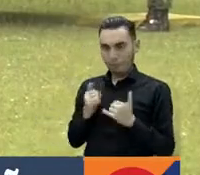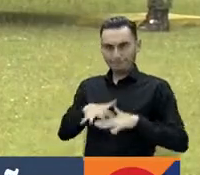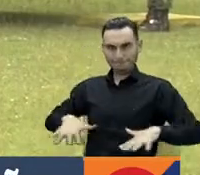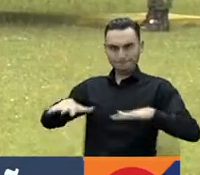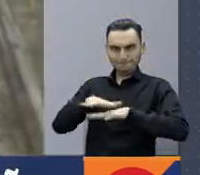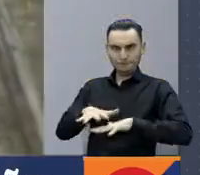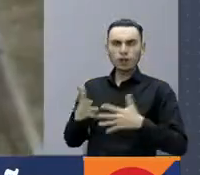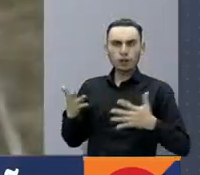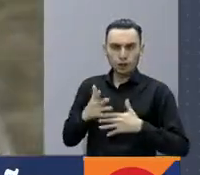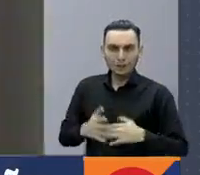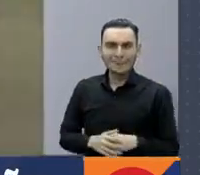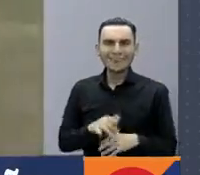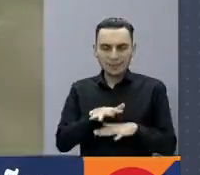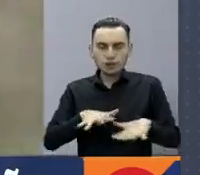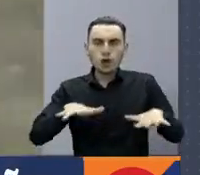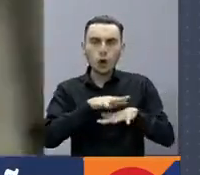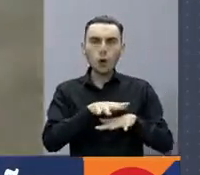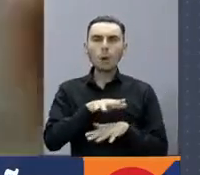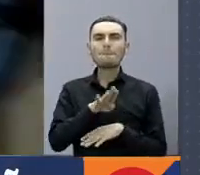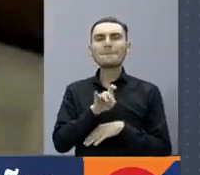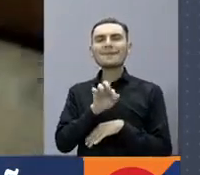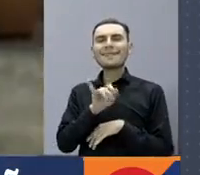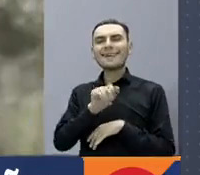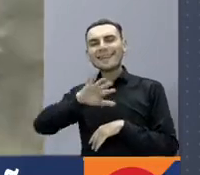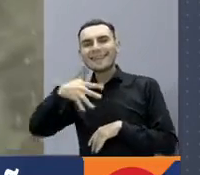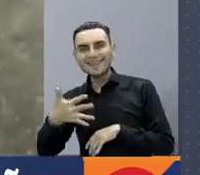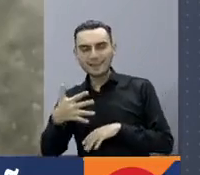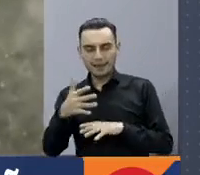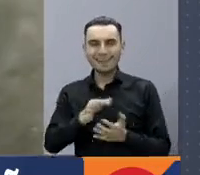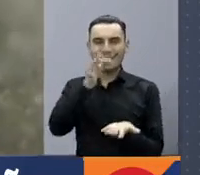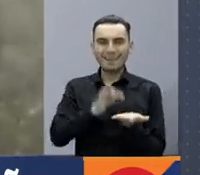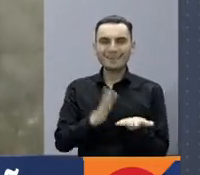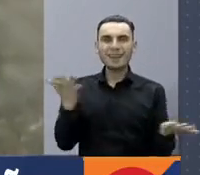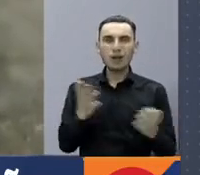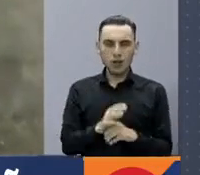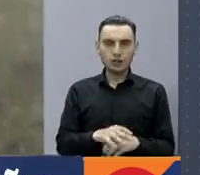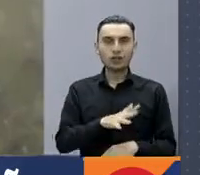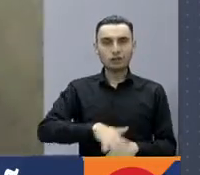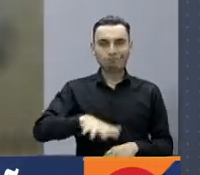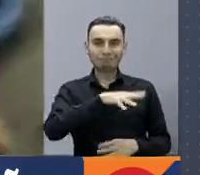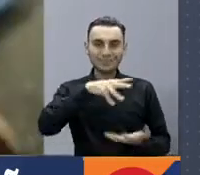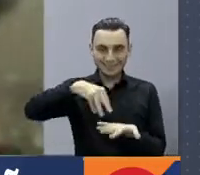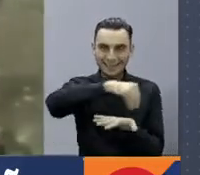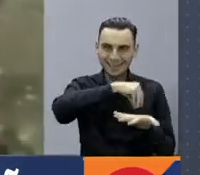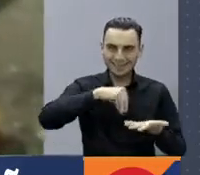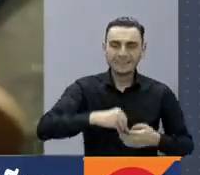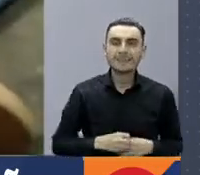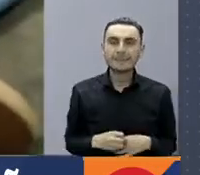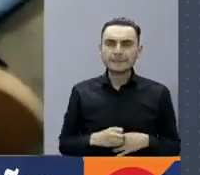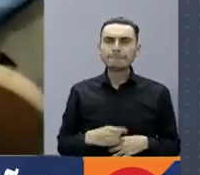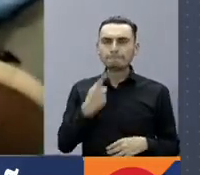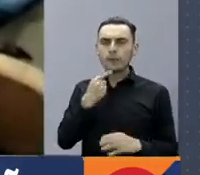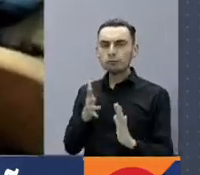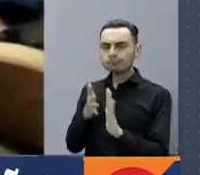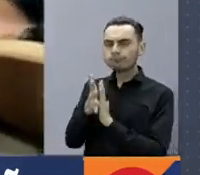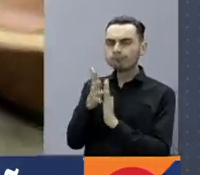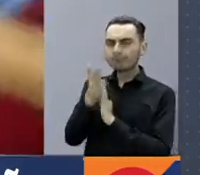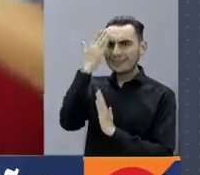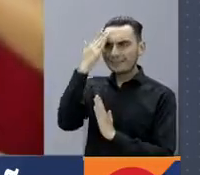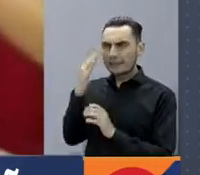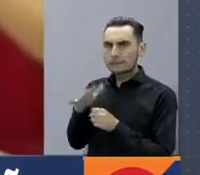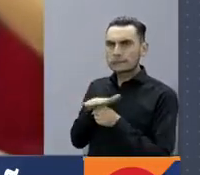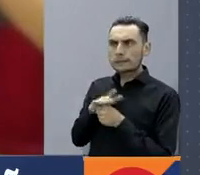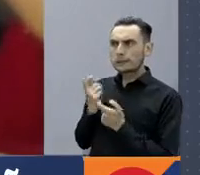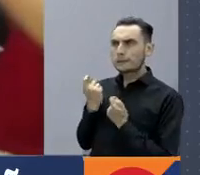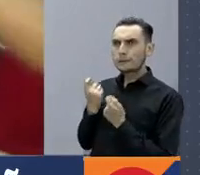encontramos, en la 5ª Brigada, 2ª División, en la capital de Santander. Se dieron a conocer detalles sobre esta situación que ocurrió hace